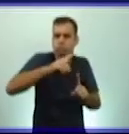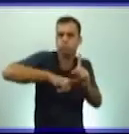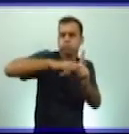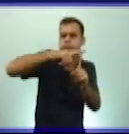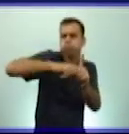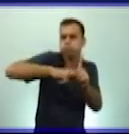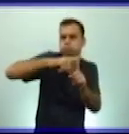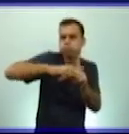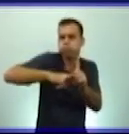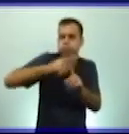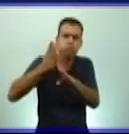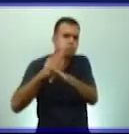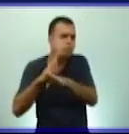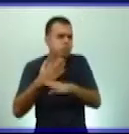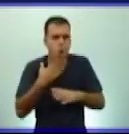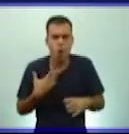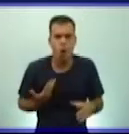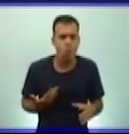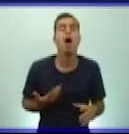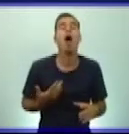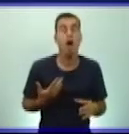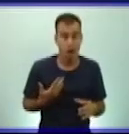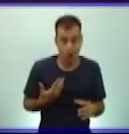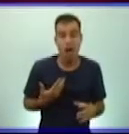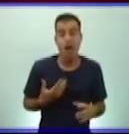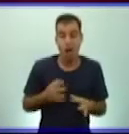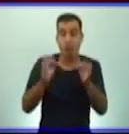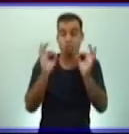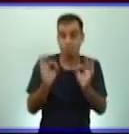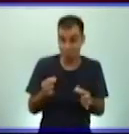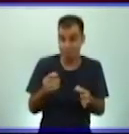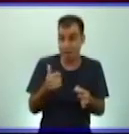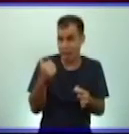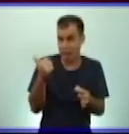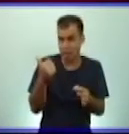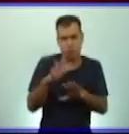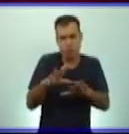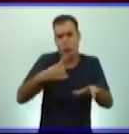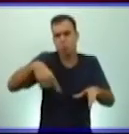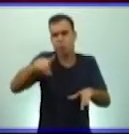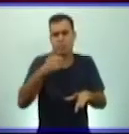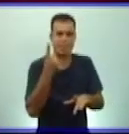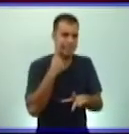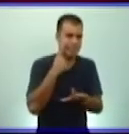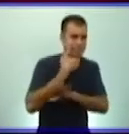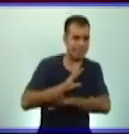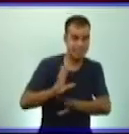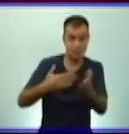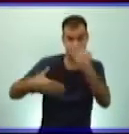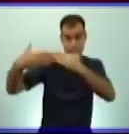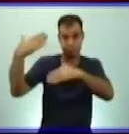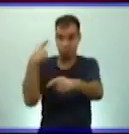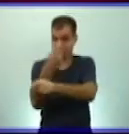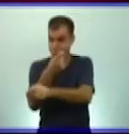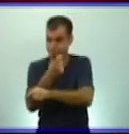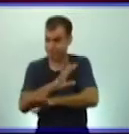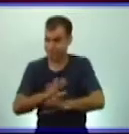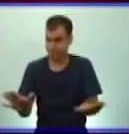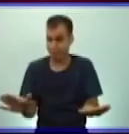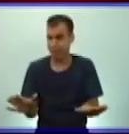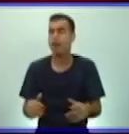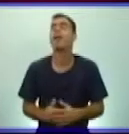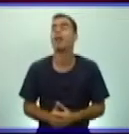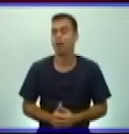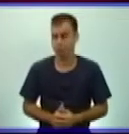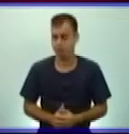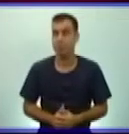a recordar, la variación de temperatura es algo que ustedes ya conocen, ya lo han estudiado en otras disciplinas. ¿Cómo